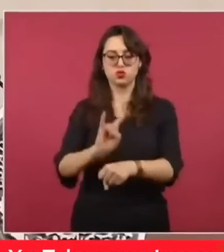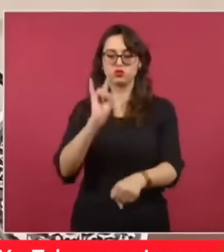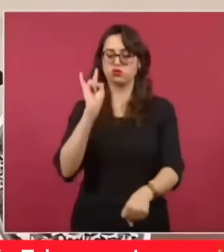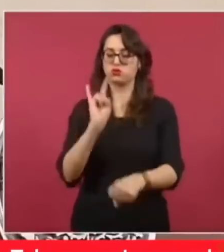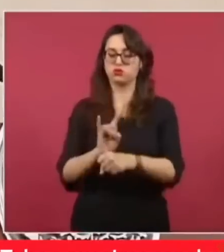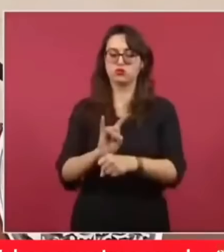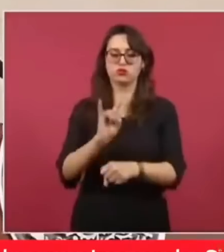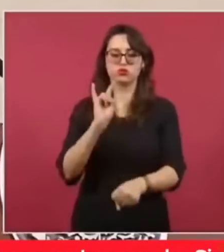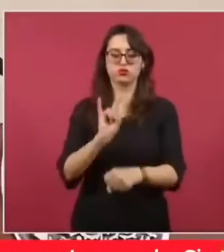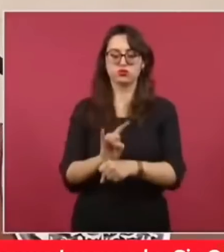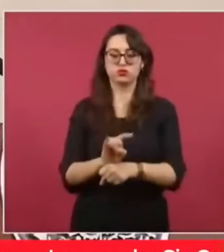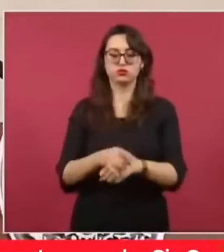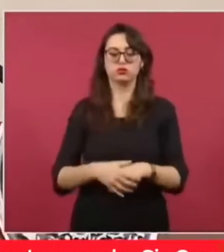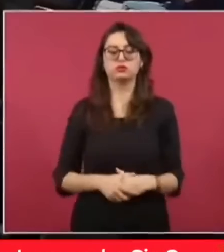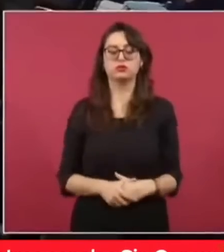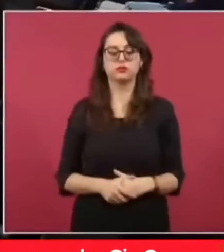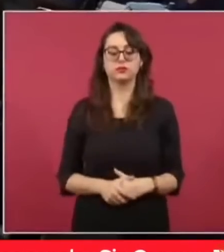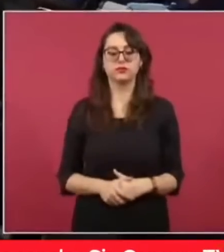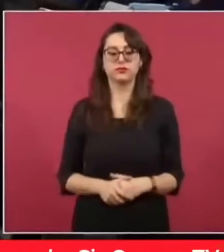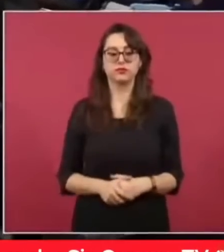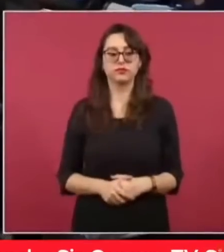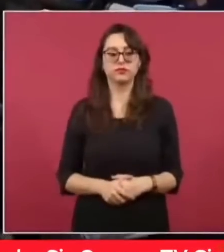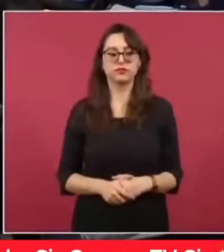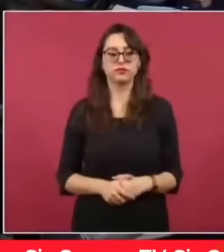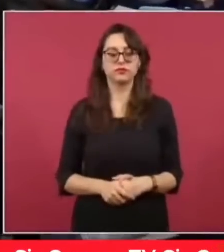hasta organizaciones